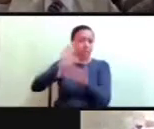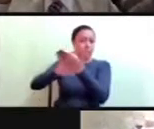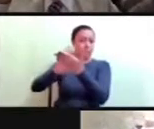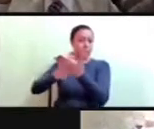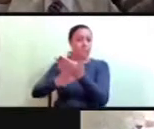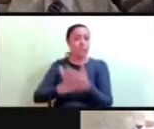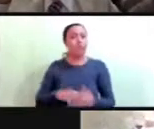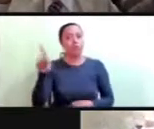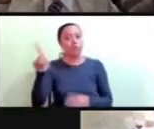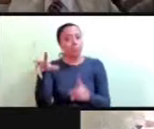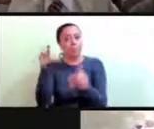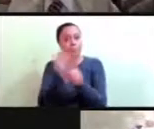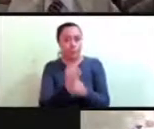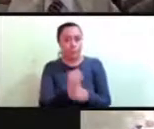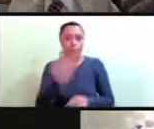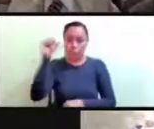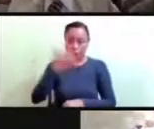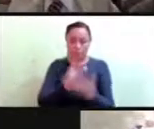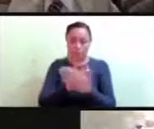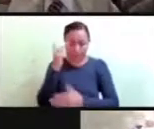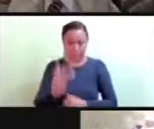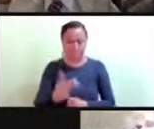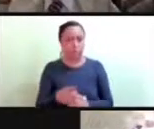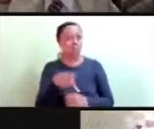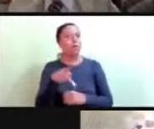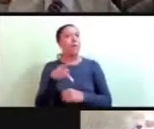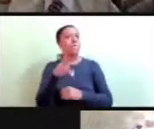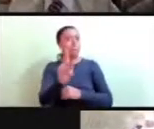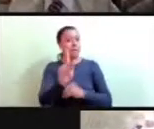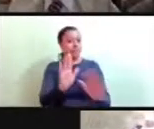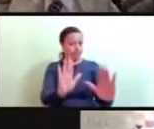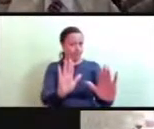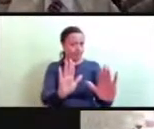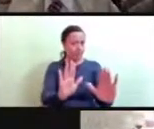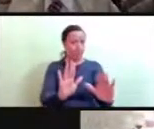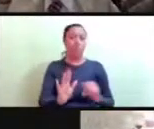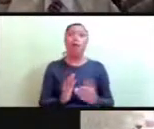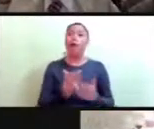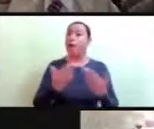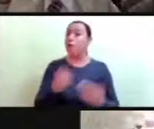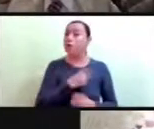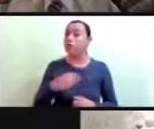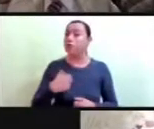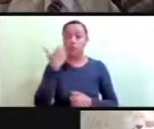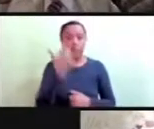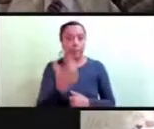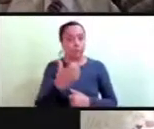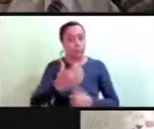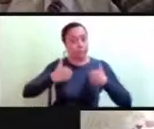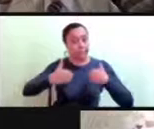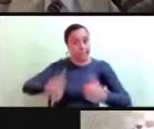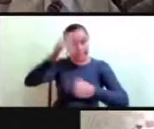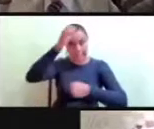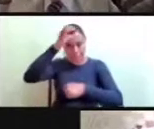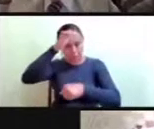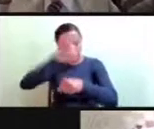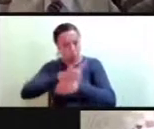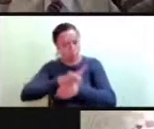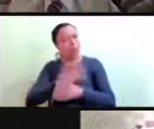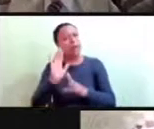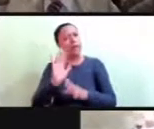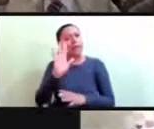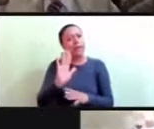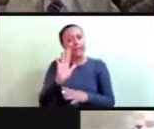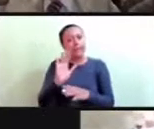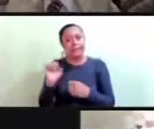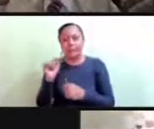hoy homenajeados. Pero si preferimos entender la cultura como una suma compleja y total de